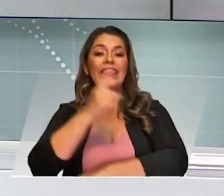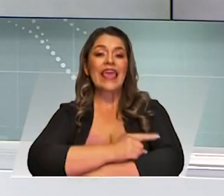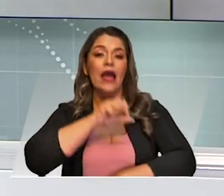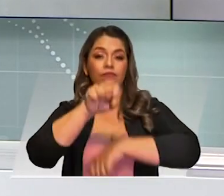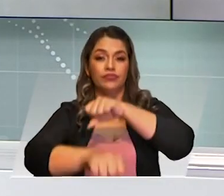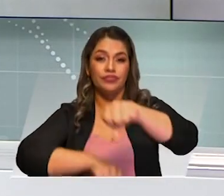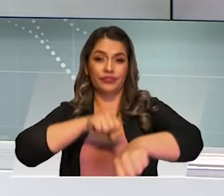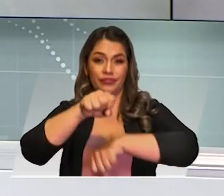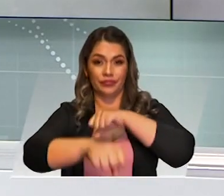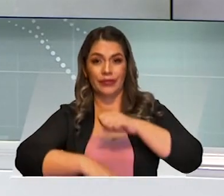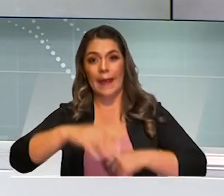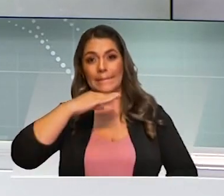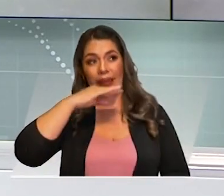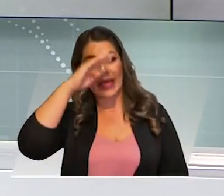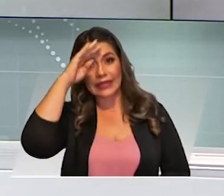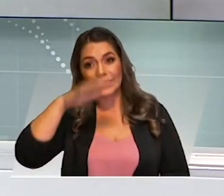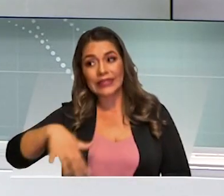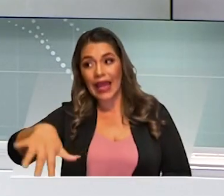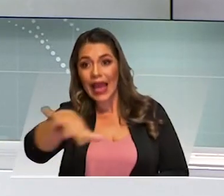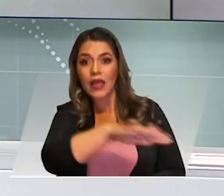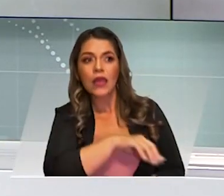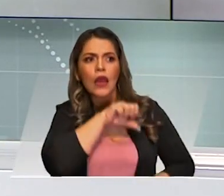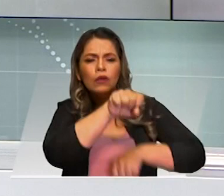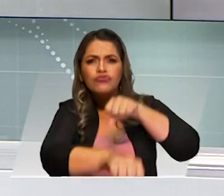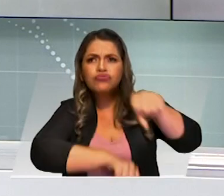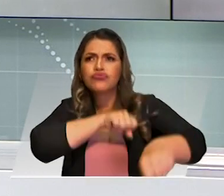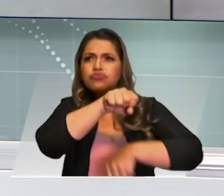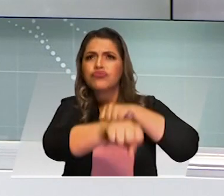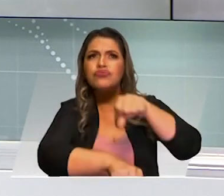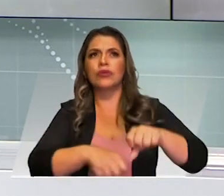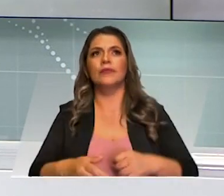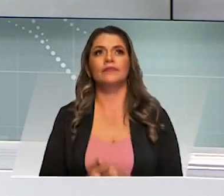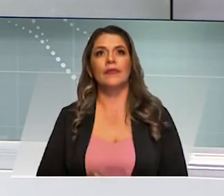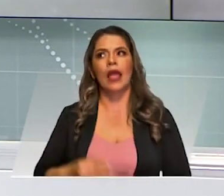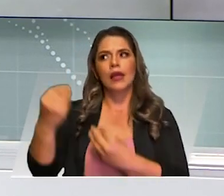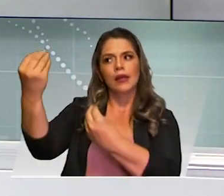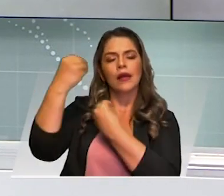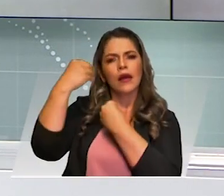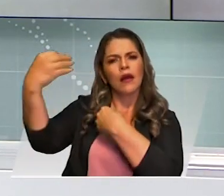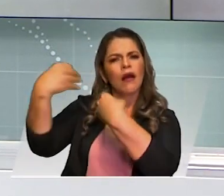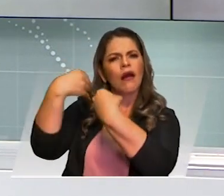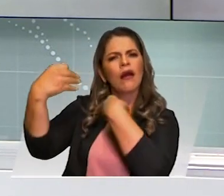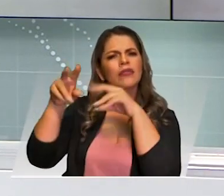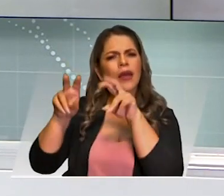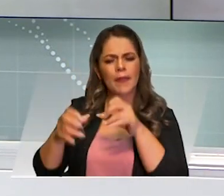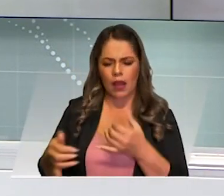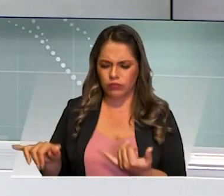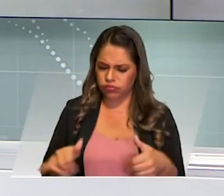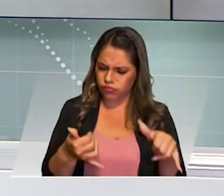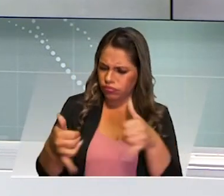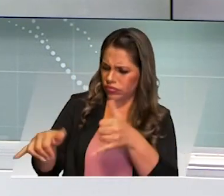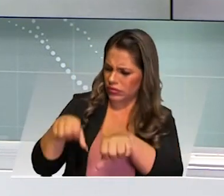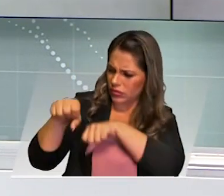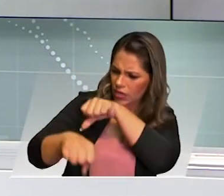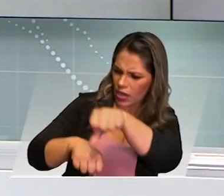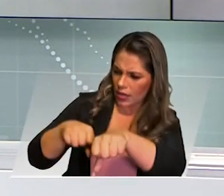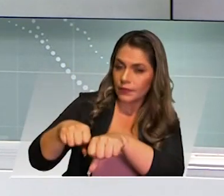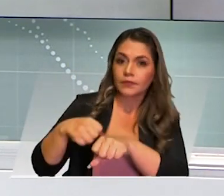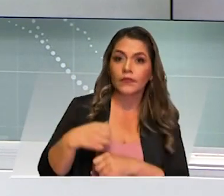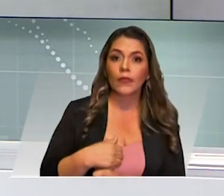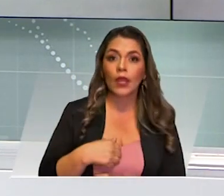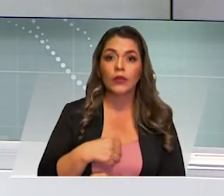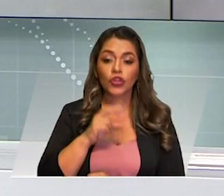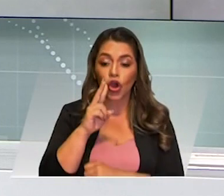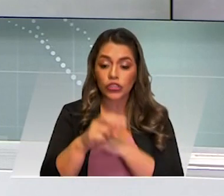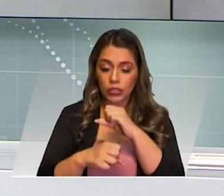en Medellín cada fin de semana en las ciclovías de la ciudad se dan clases sobre el manejo de la bicicleta de manera gratuita para mayores de 2 años. La